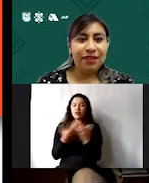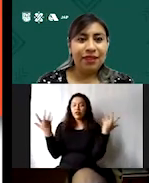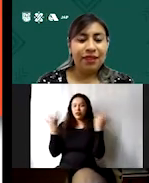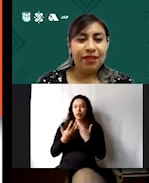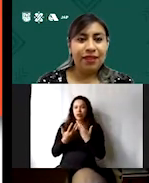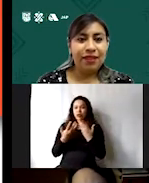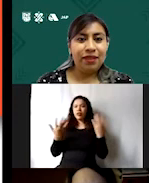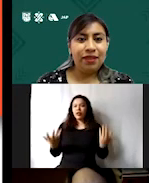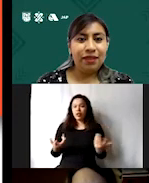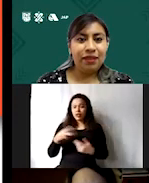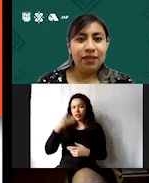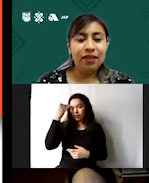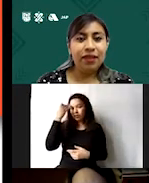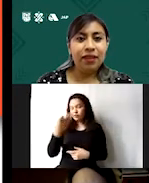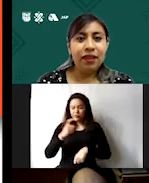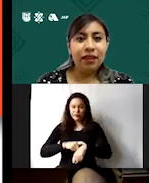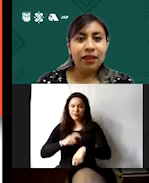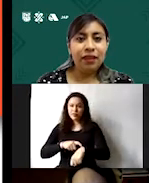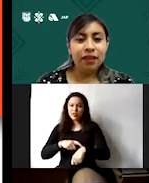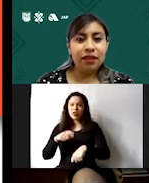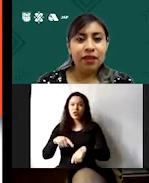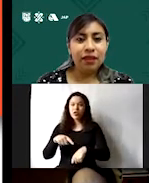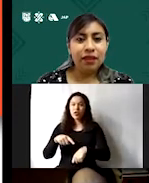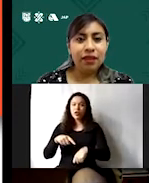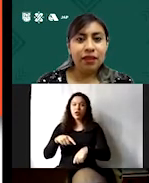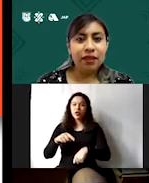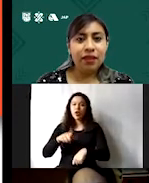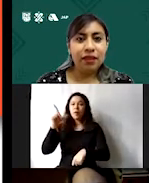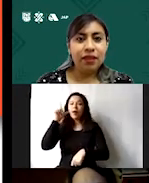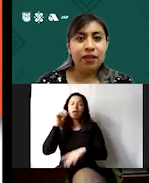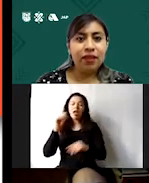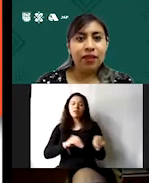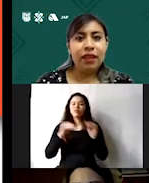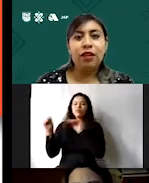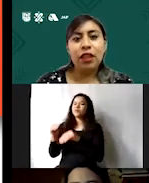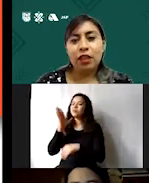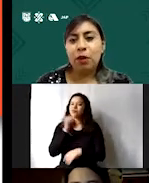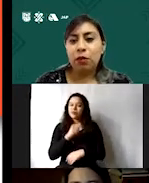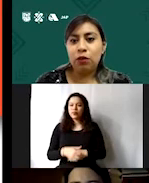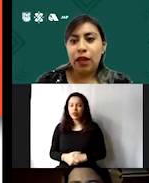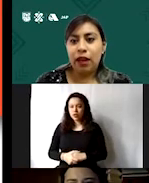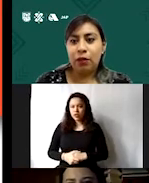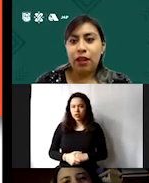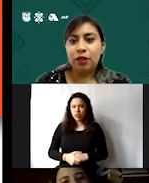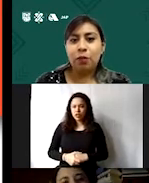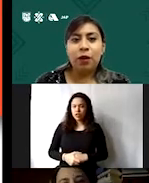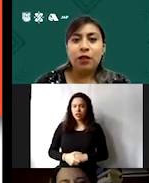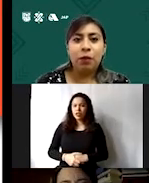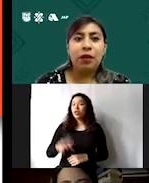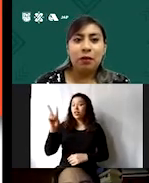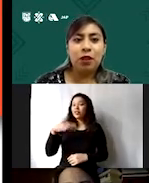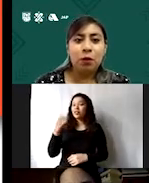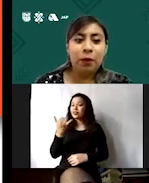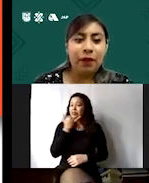Y sí, por tiempos, pues yo ya no puedo mover lo que tengo el día de mañana, ¿no? Claro, sí, les pedimos una disculpa,